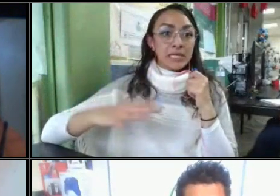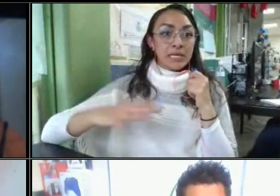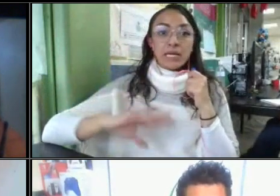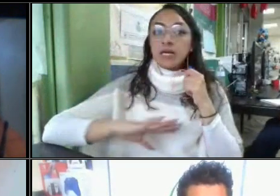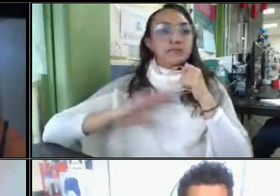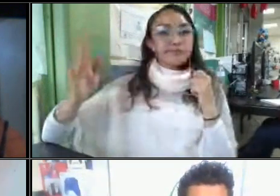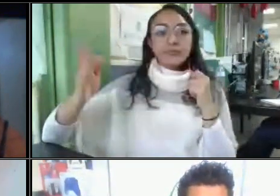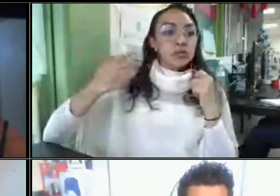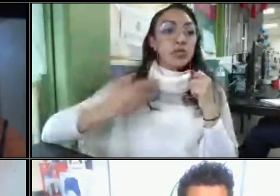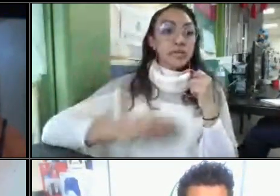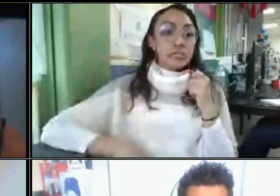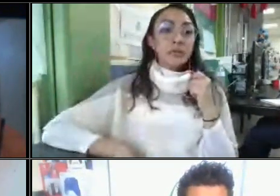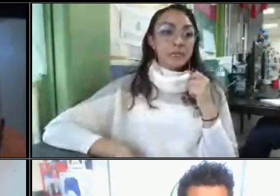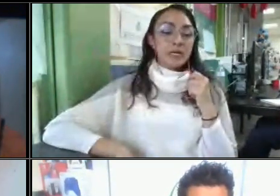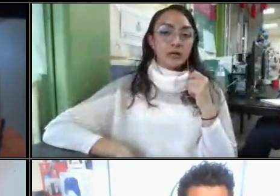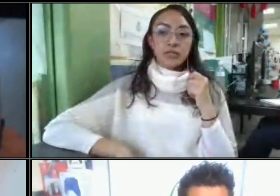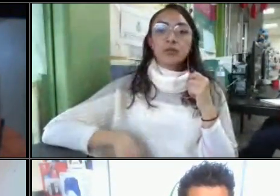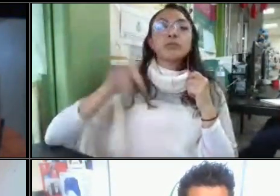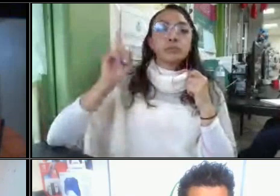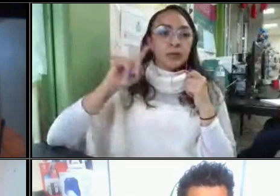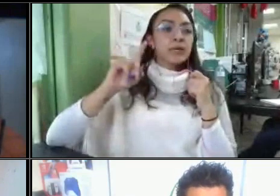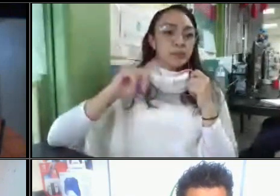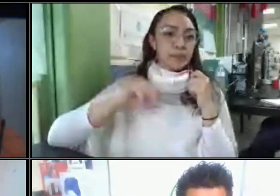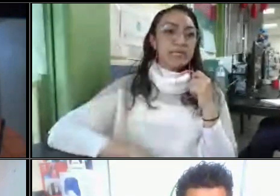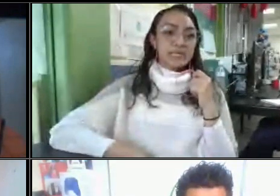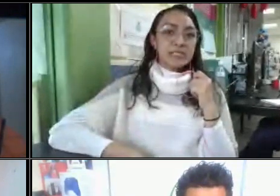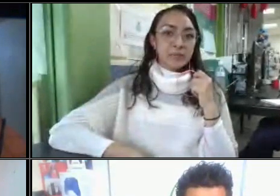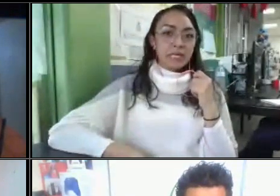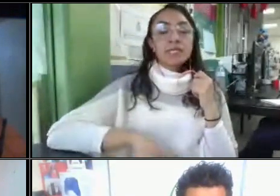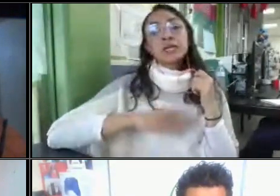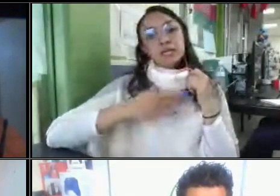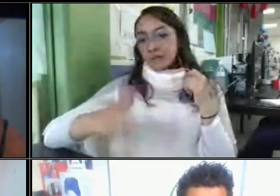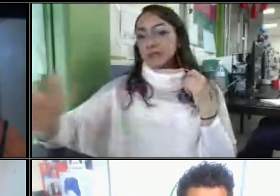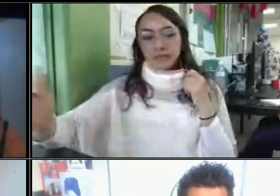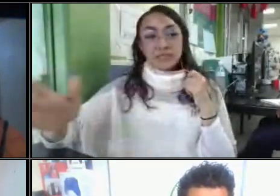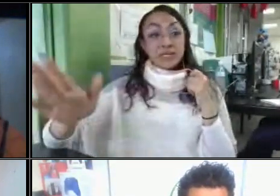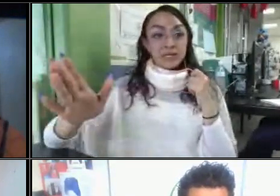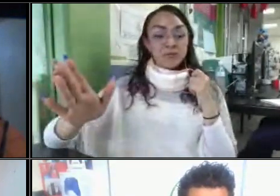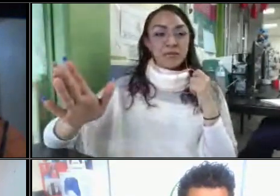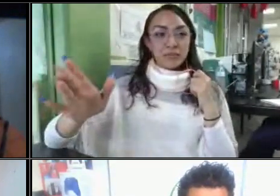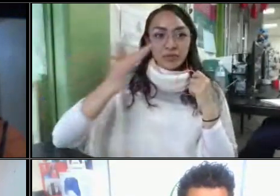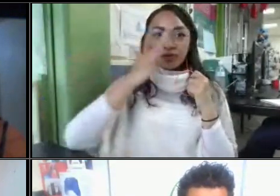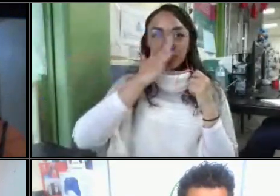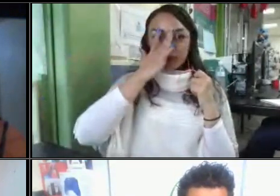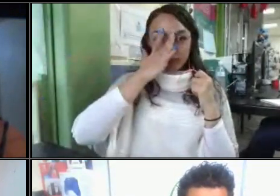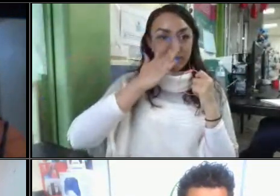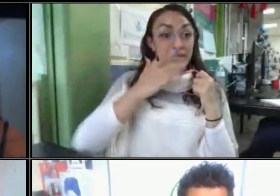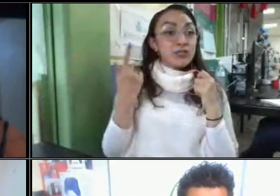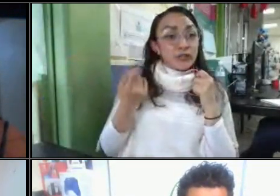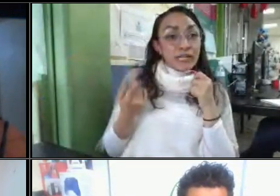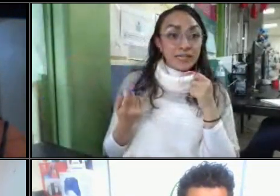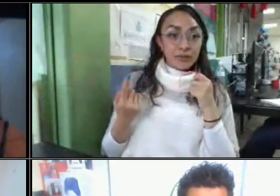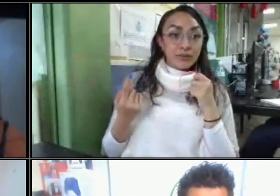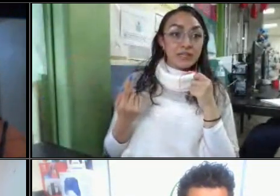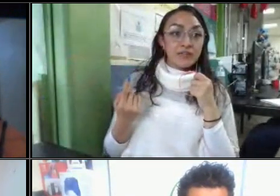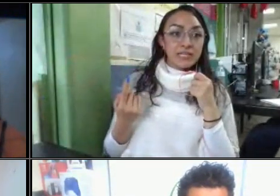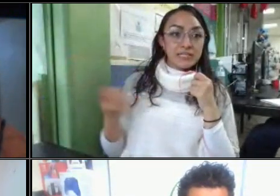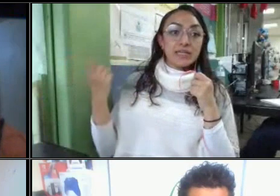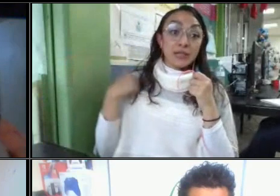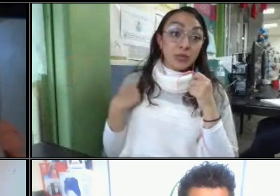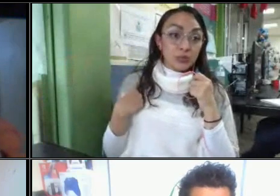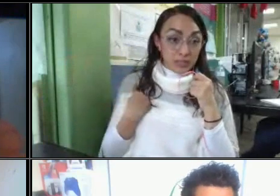cierta manera. Todo eso va a ir mejorando. Pónganlo en práctica esta semana y vamos a ver si hay algún cambio o si ustedes notan